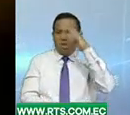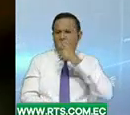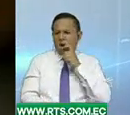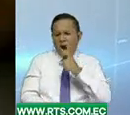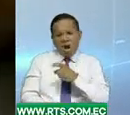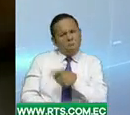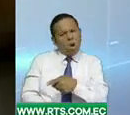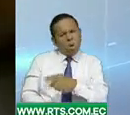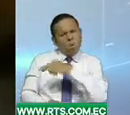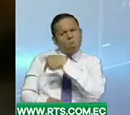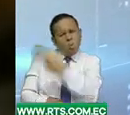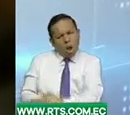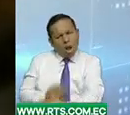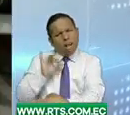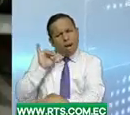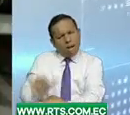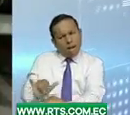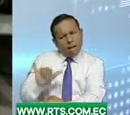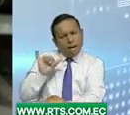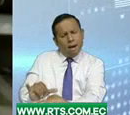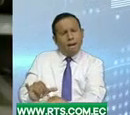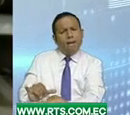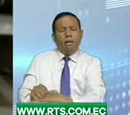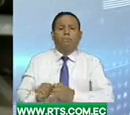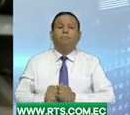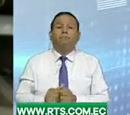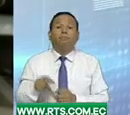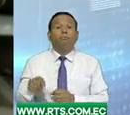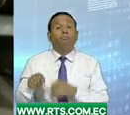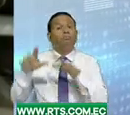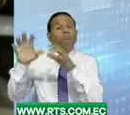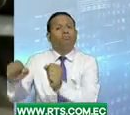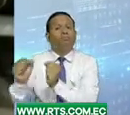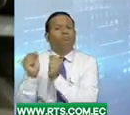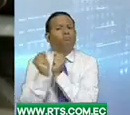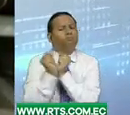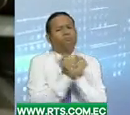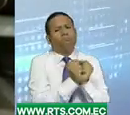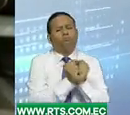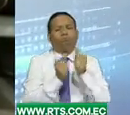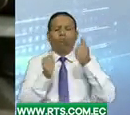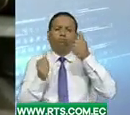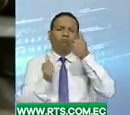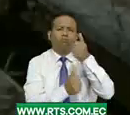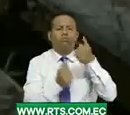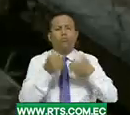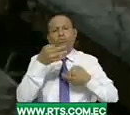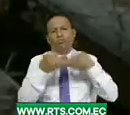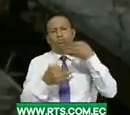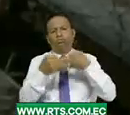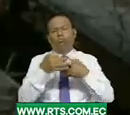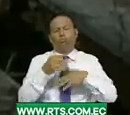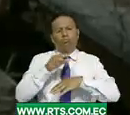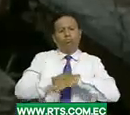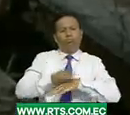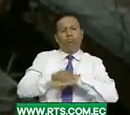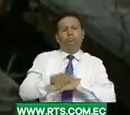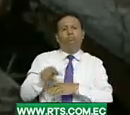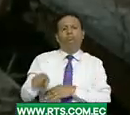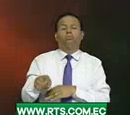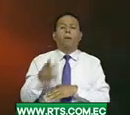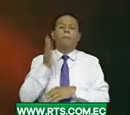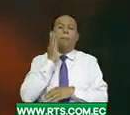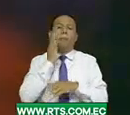¡Al suelo! El sospechoso fue puesto a órdenes de las autoridades judiciales. Está acusado del presunto delito de homicidio.